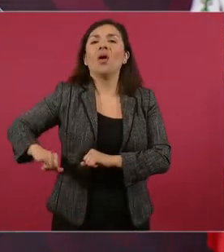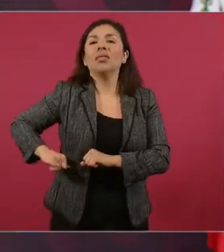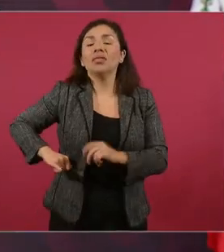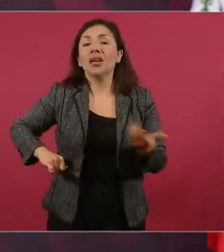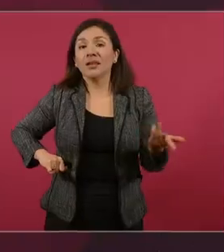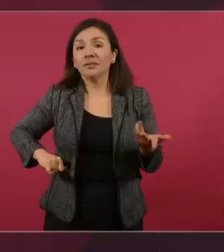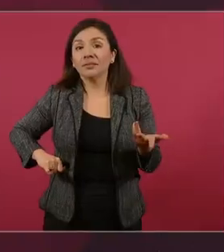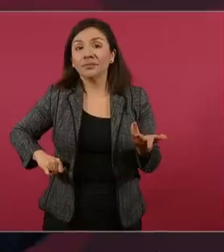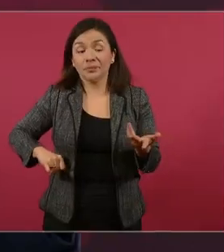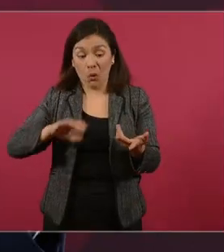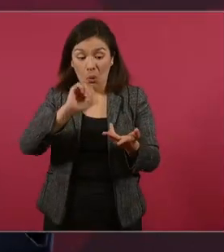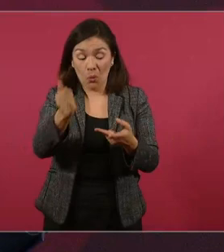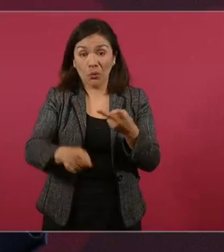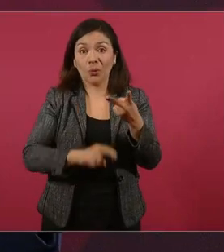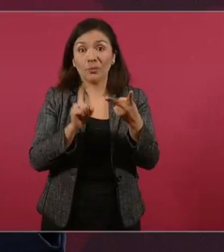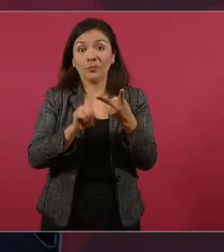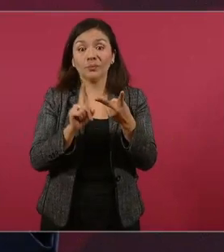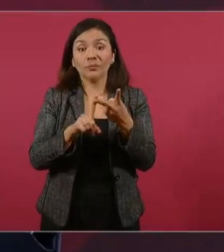Dos,